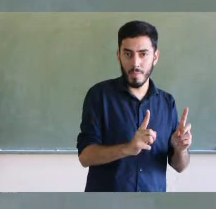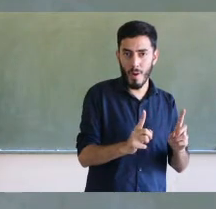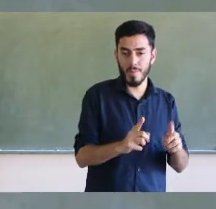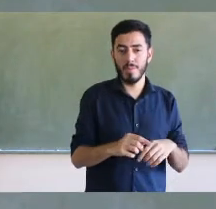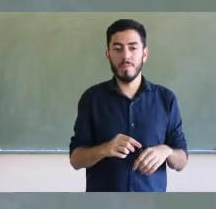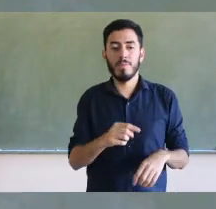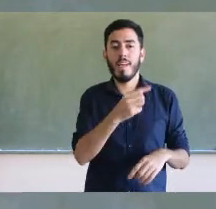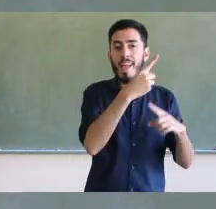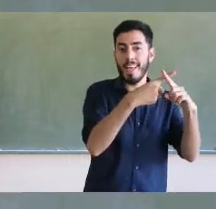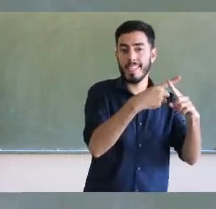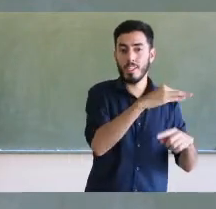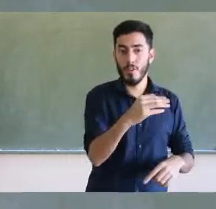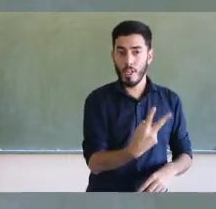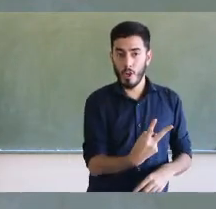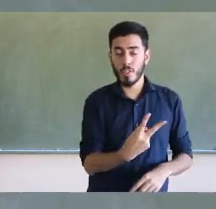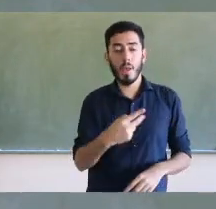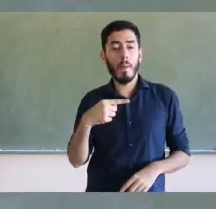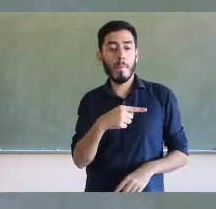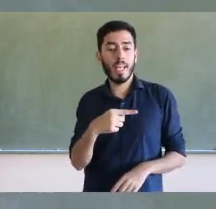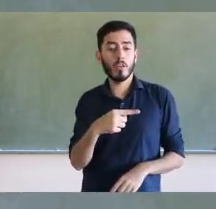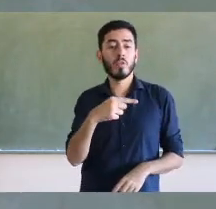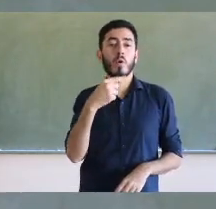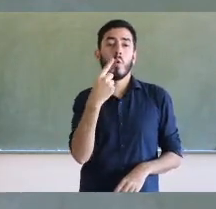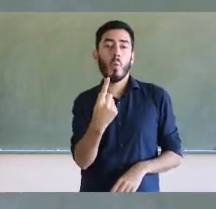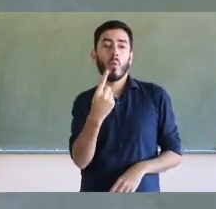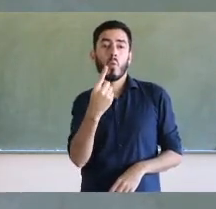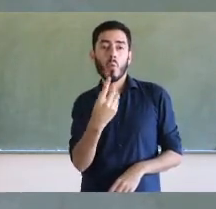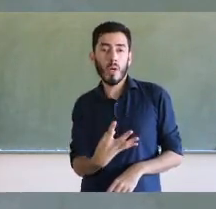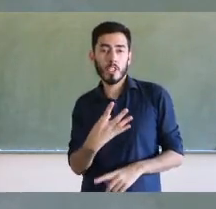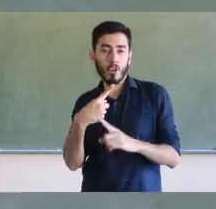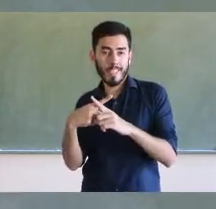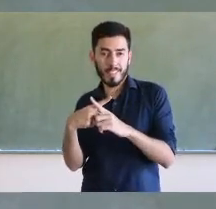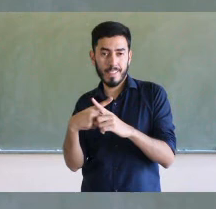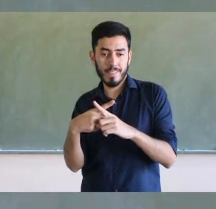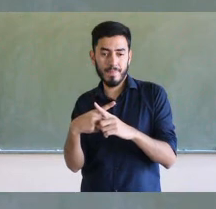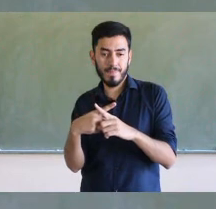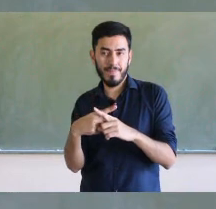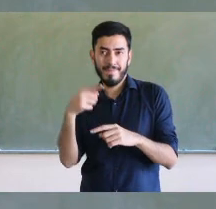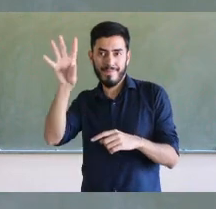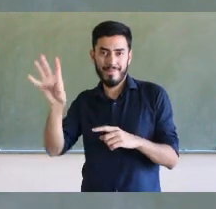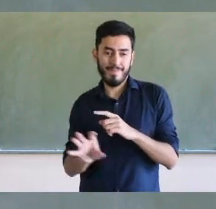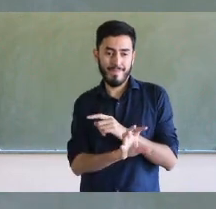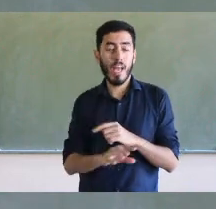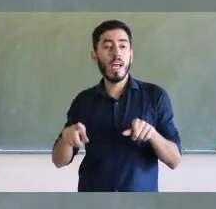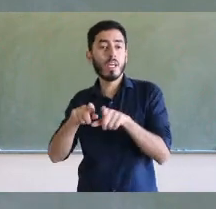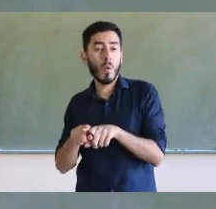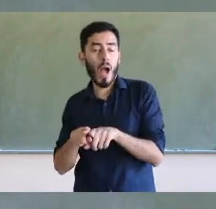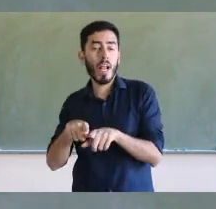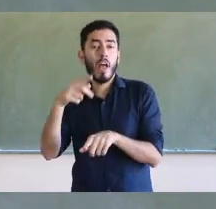X sobre 2 menos 1 cuarto X, que lo tenemos acá. Igual 2